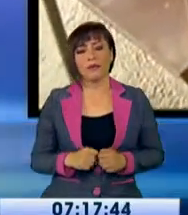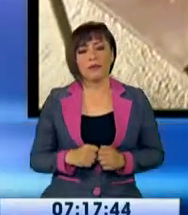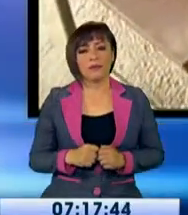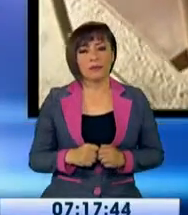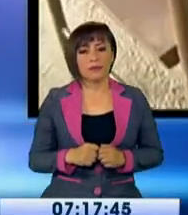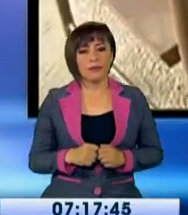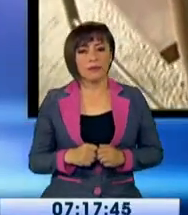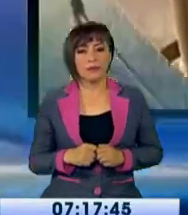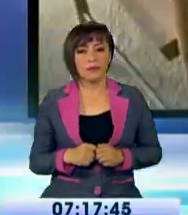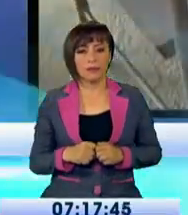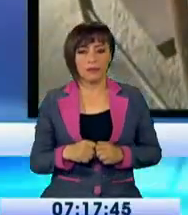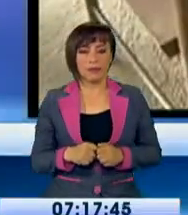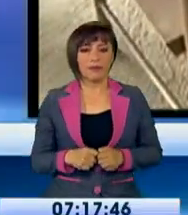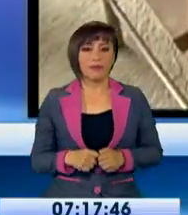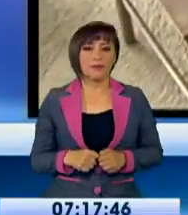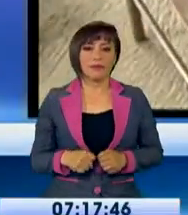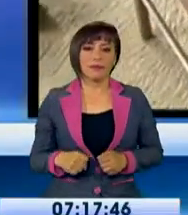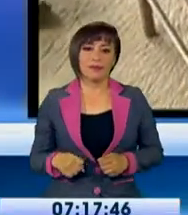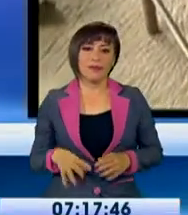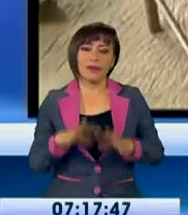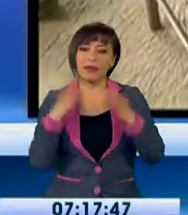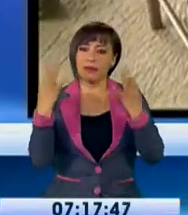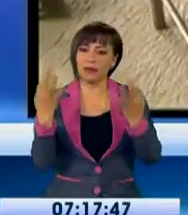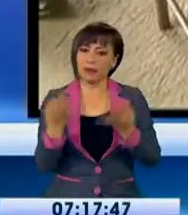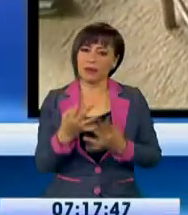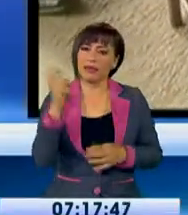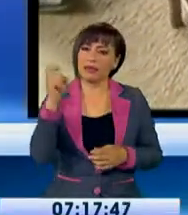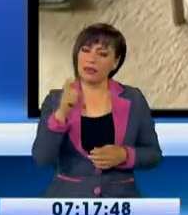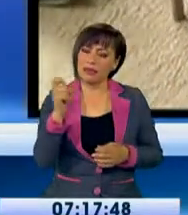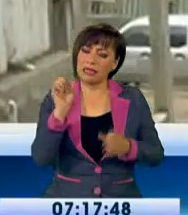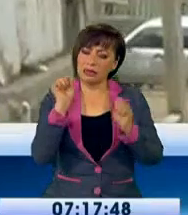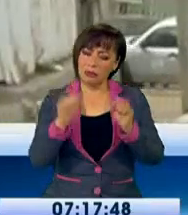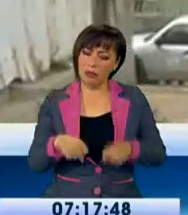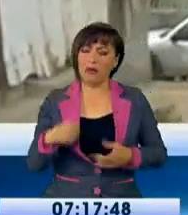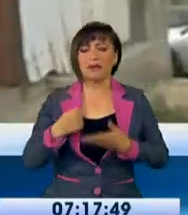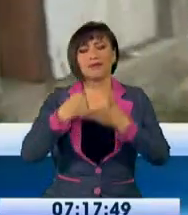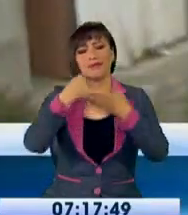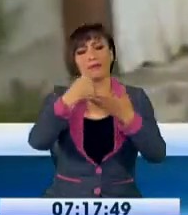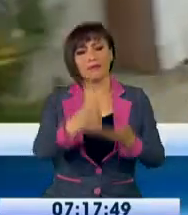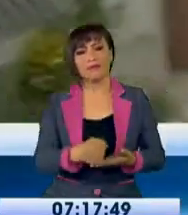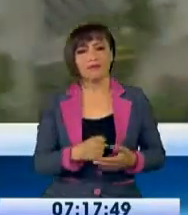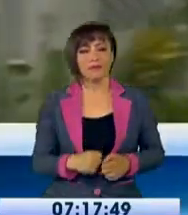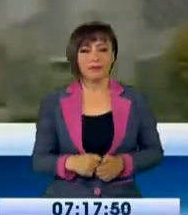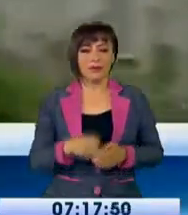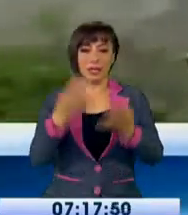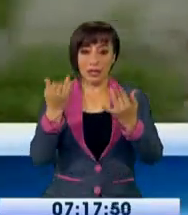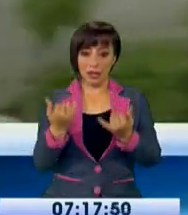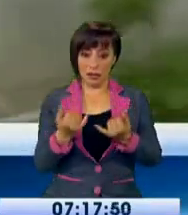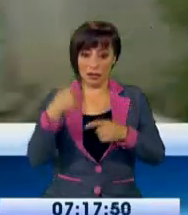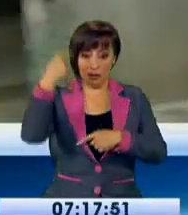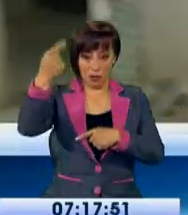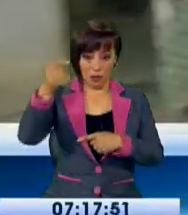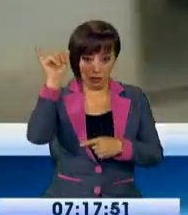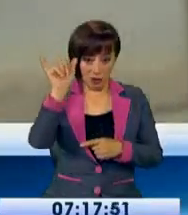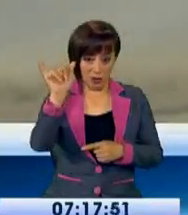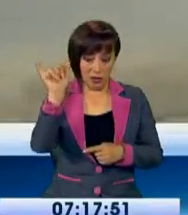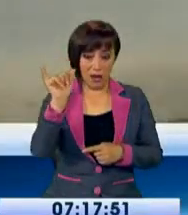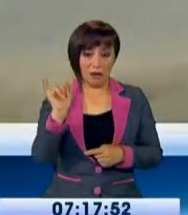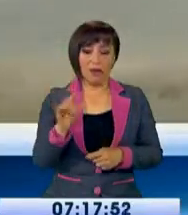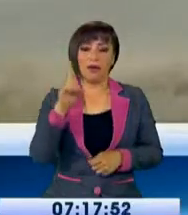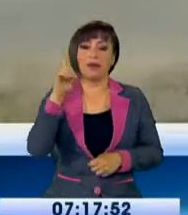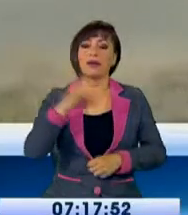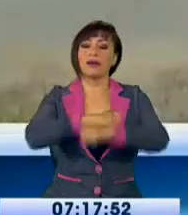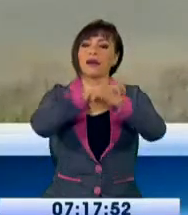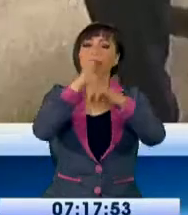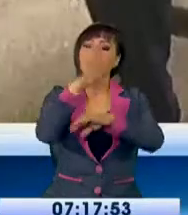Seguir ayudándole, donde uno más puede ayudarle. Precisamente para este sábado a partir de las 13 horas,